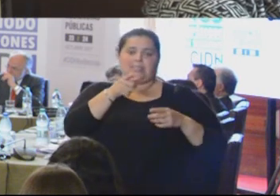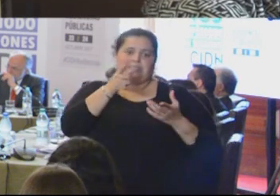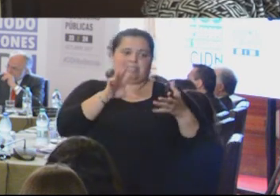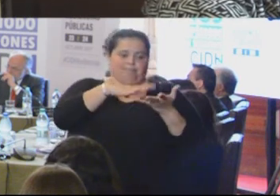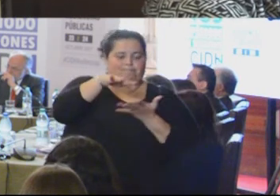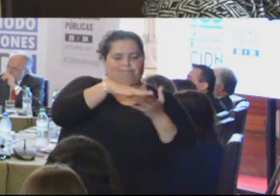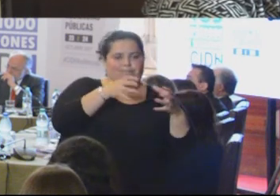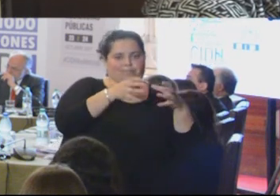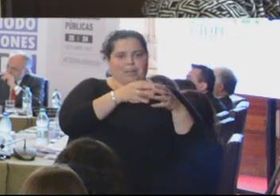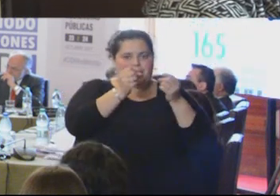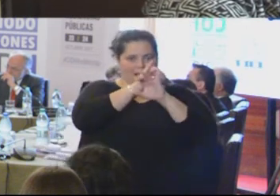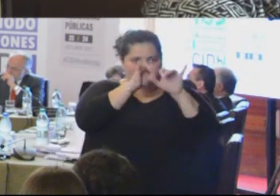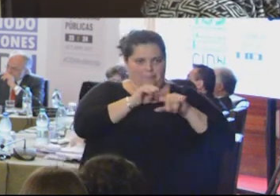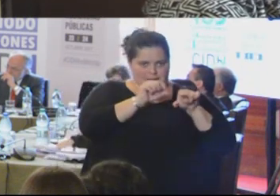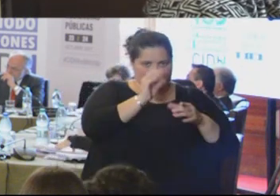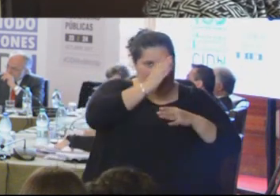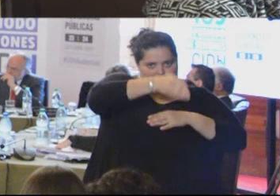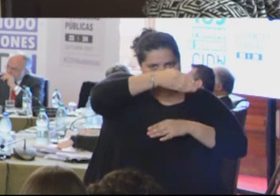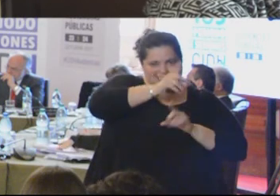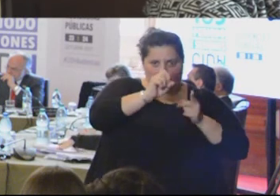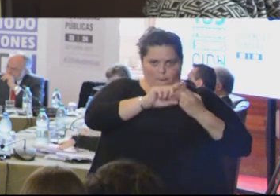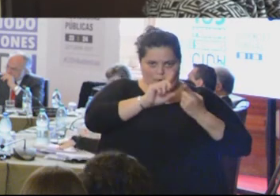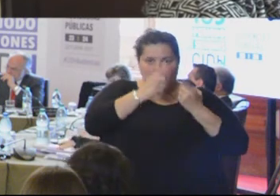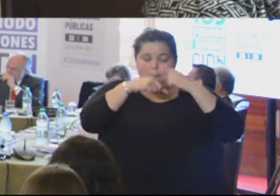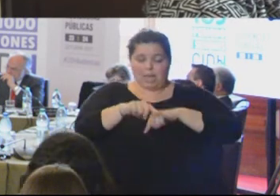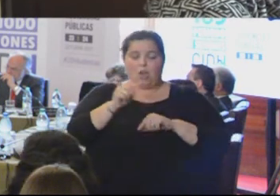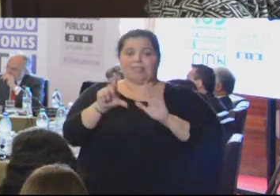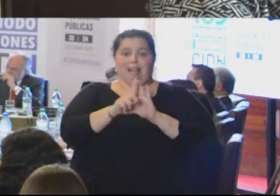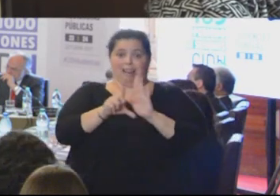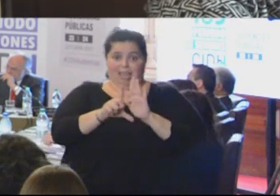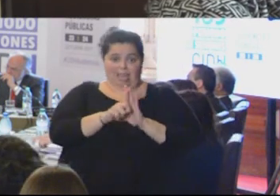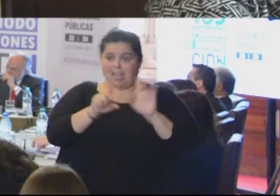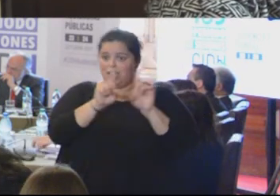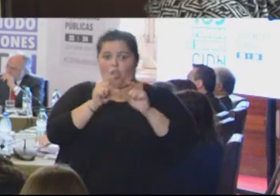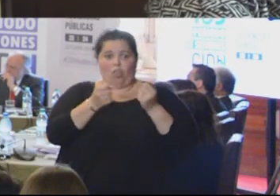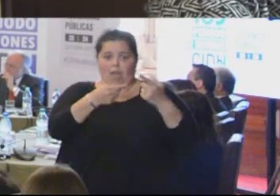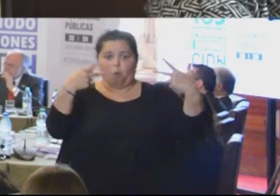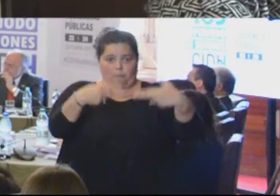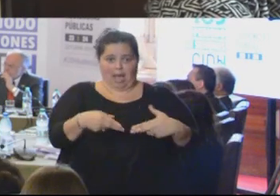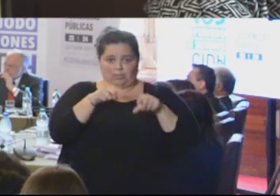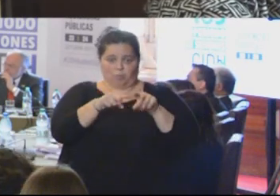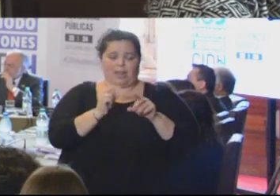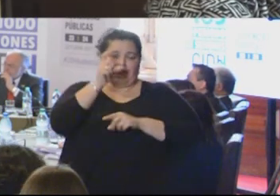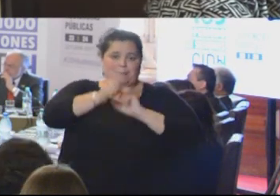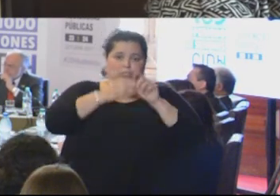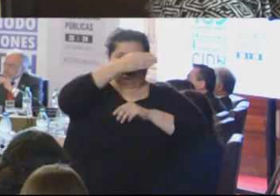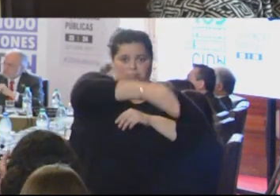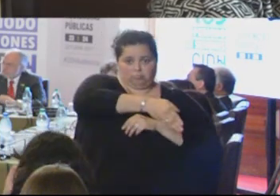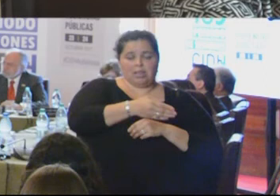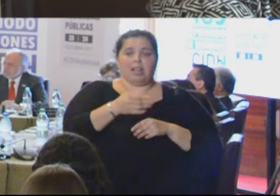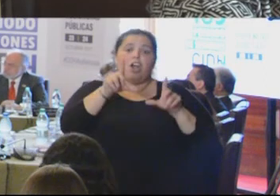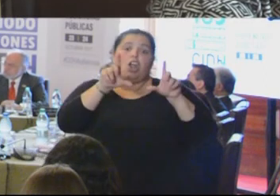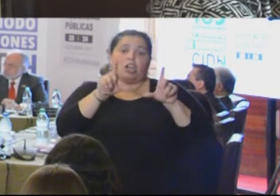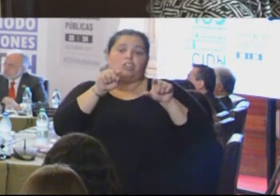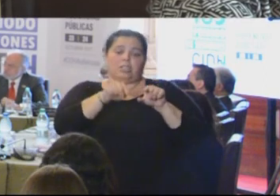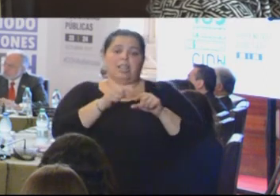ni la ley 1820 ni el decreto 706 establecen un plazo para ello lo lógico sería que apenas se entra en funcionamiento